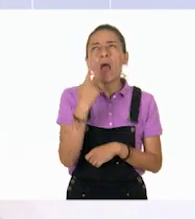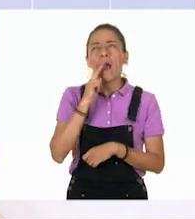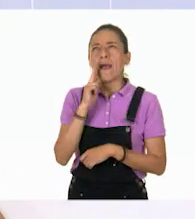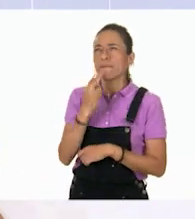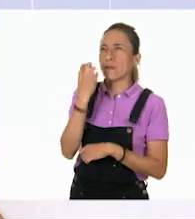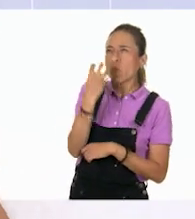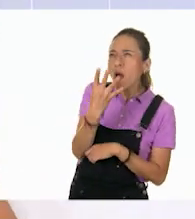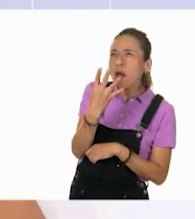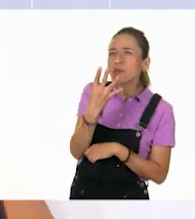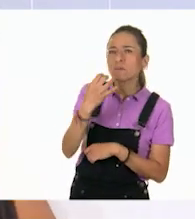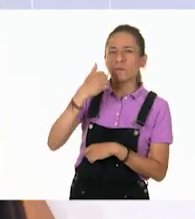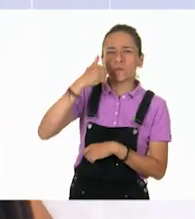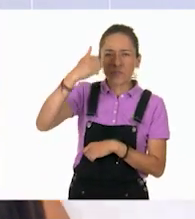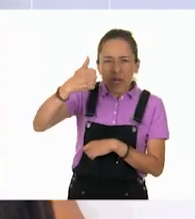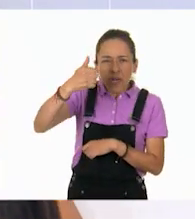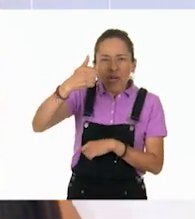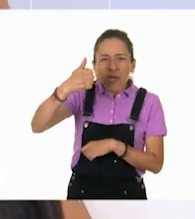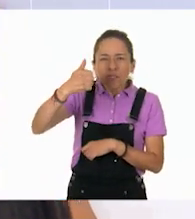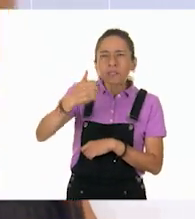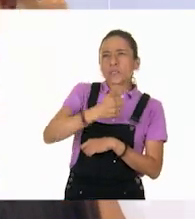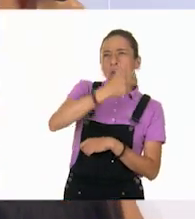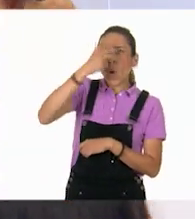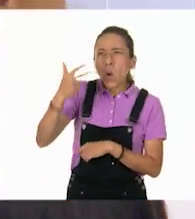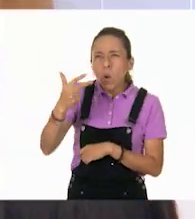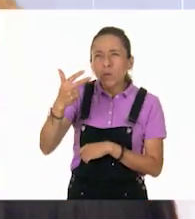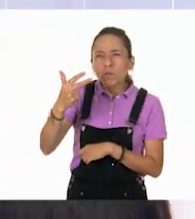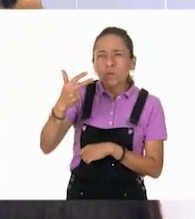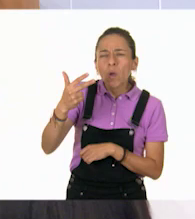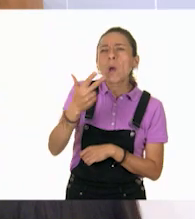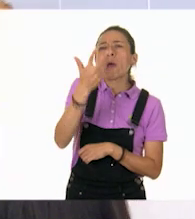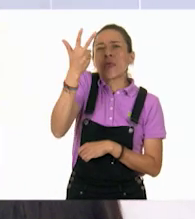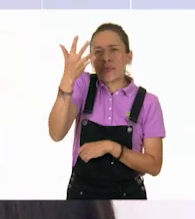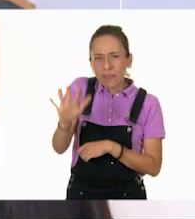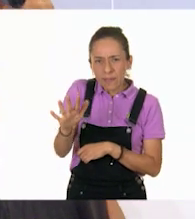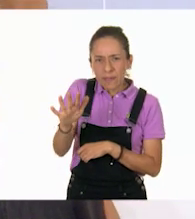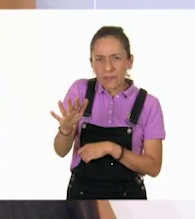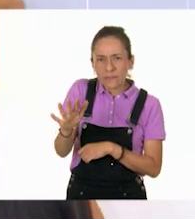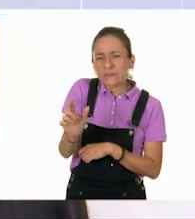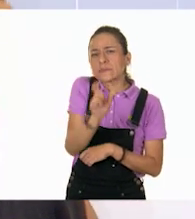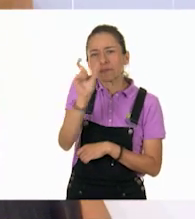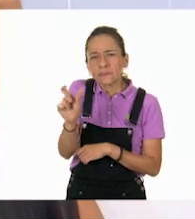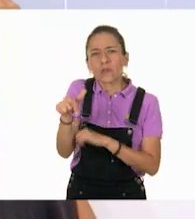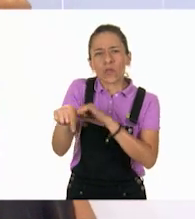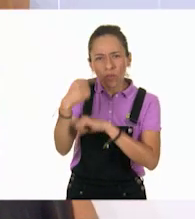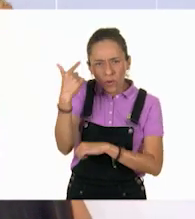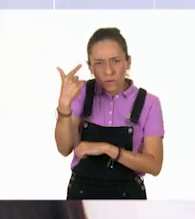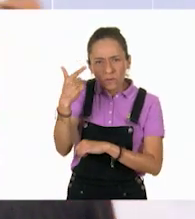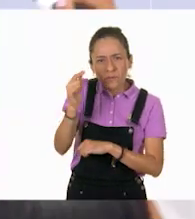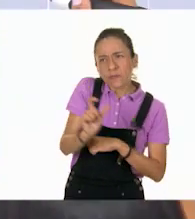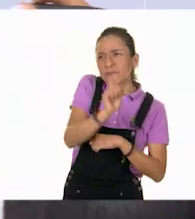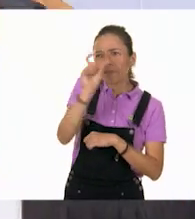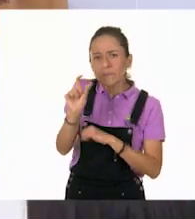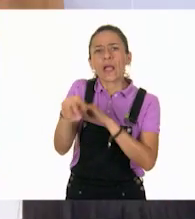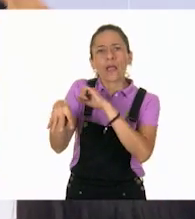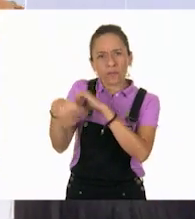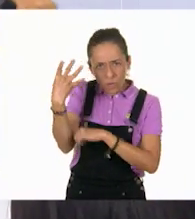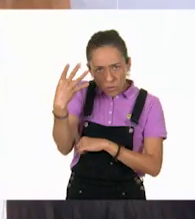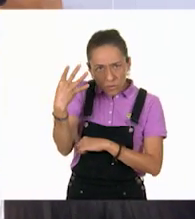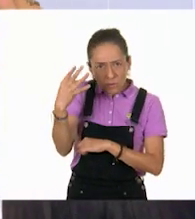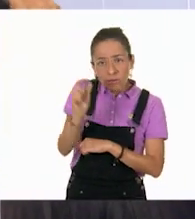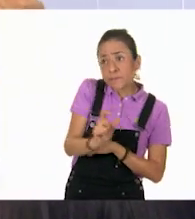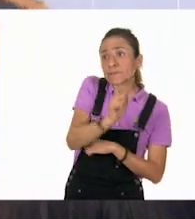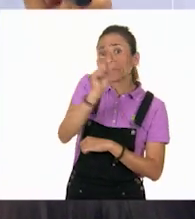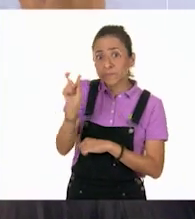6, el 8, aquí va el 10, aquí el 12, el 14,